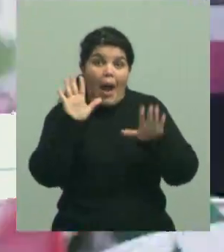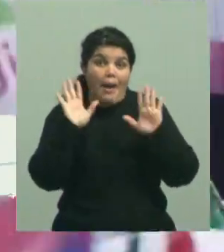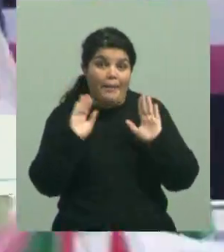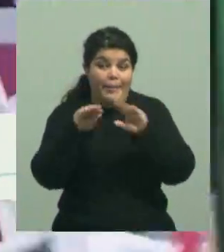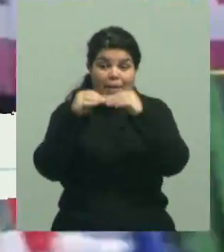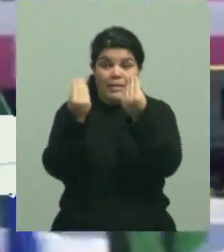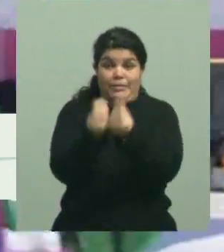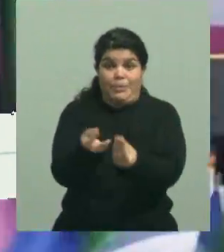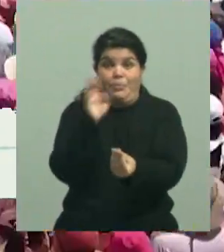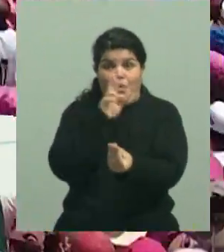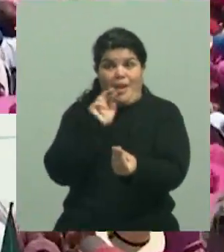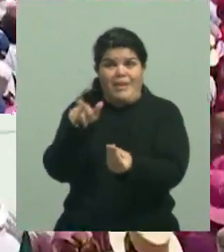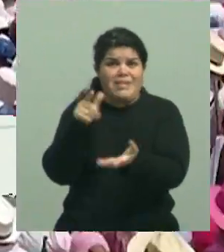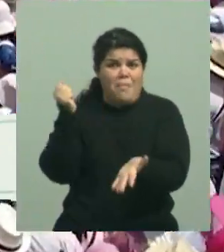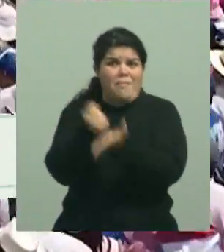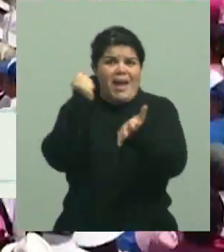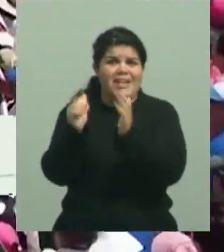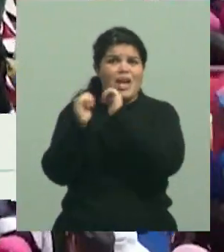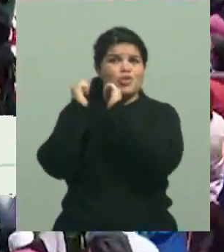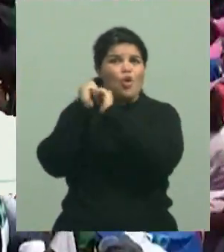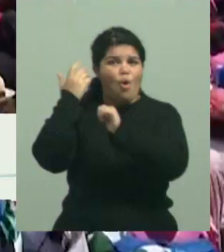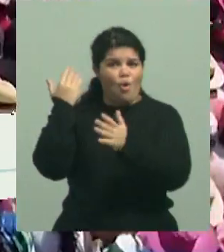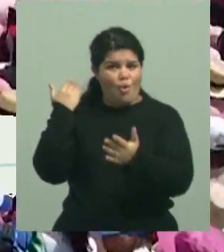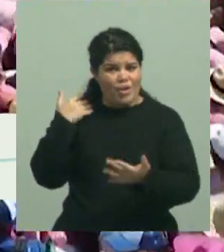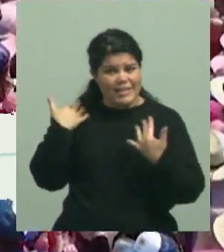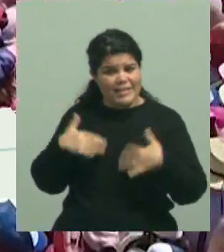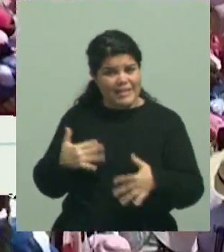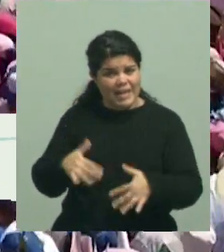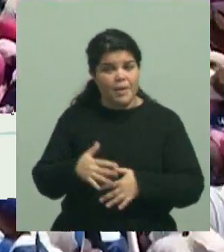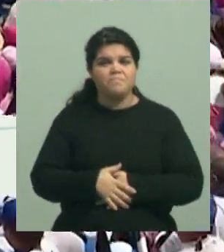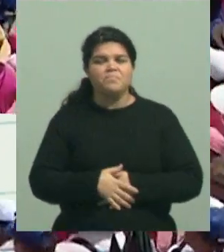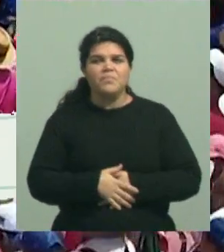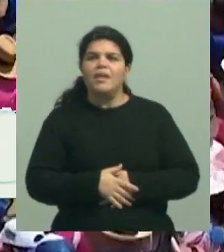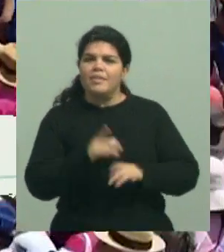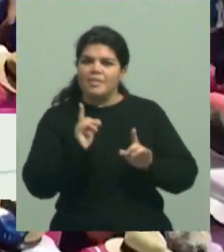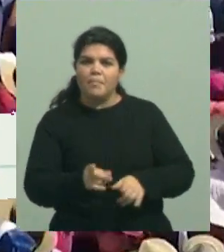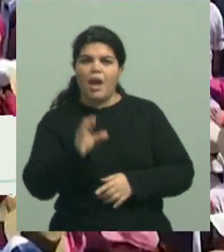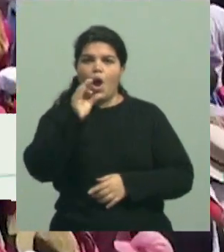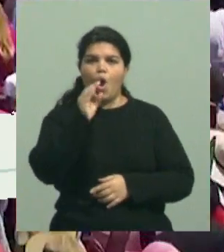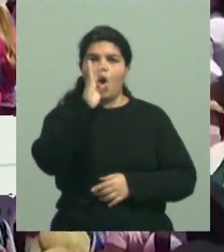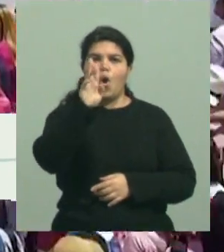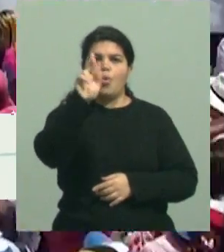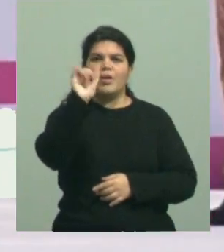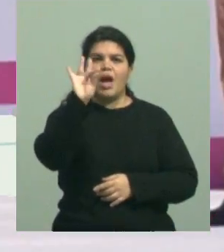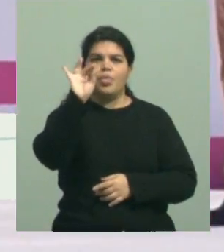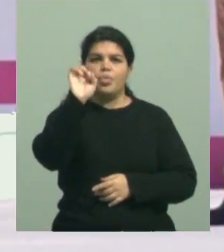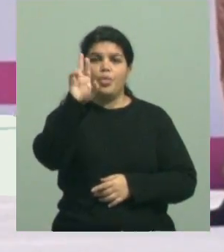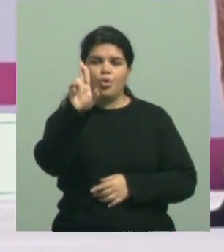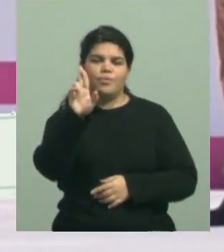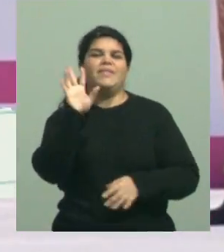por un lado, pero además porque López Obrador decía que era como una especie de referéndum, es seguir apostando a un modelo, ¿es